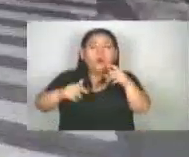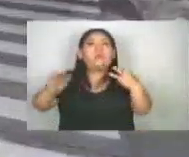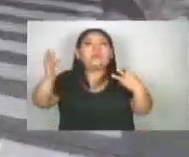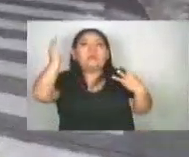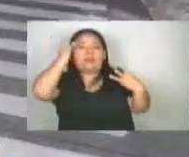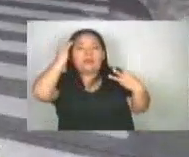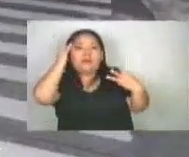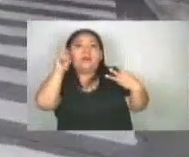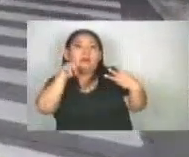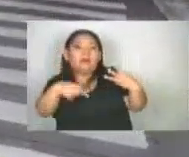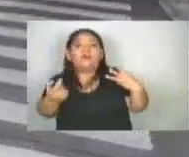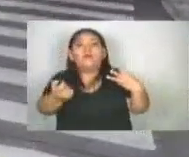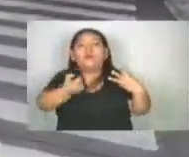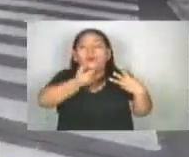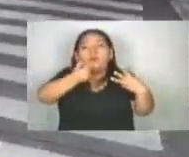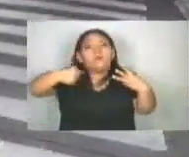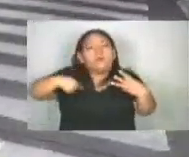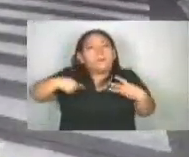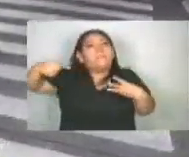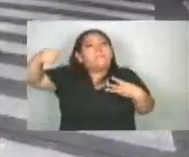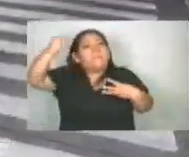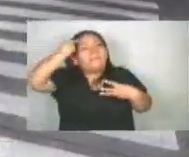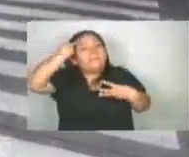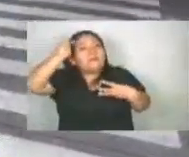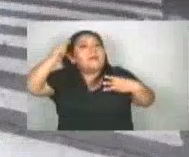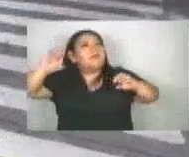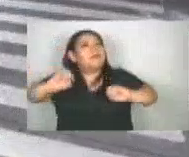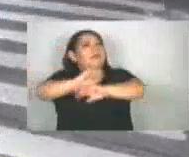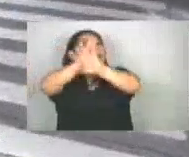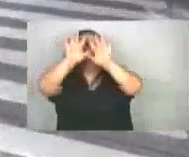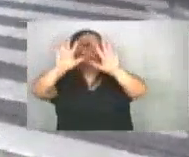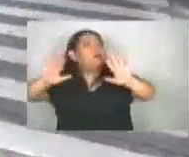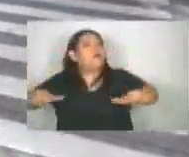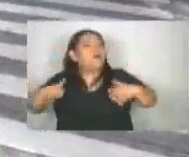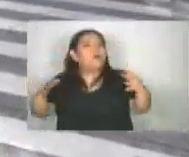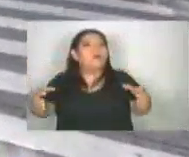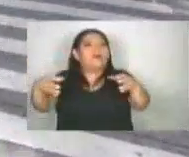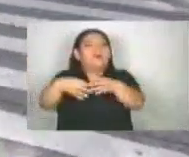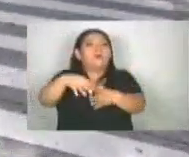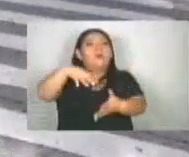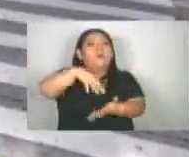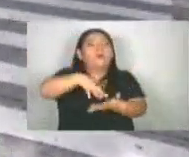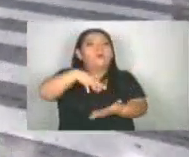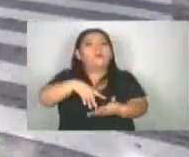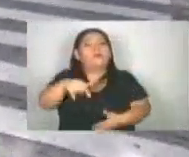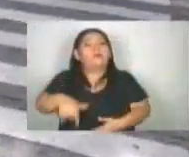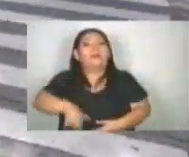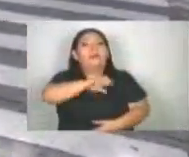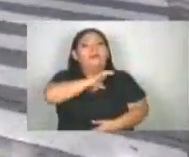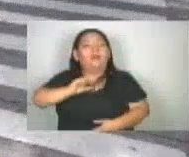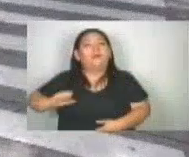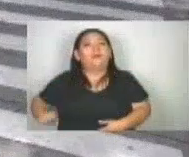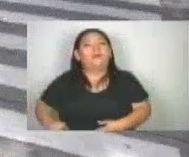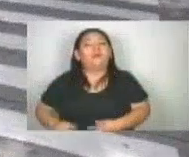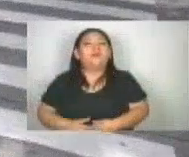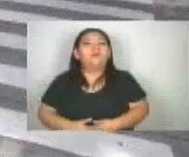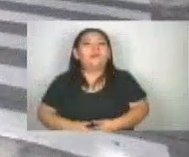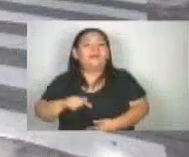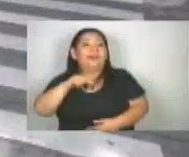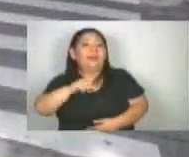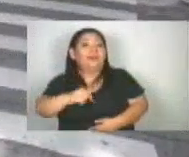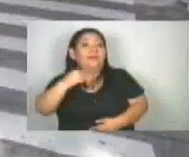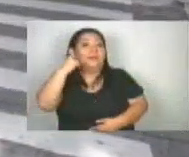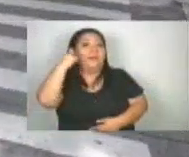datos como estos aseguran permite tener un panorama más claro de cómo se encuentra la población en el país. Un paso crucial